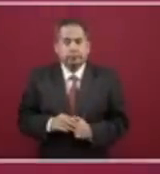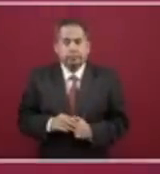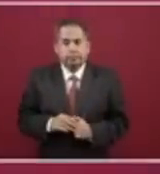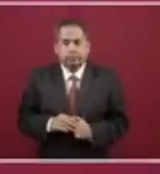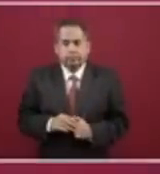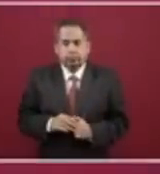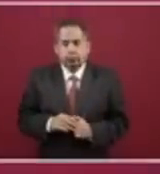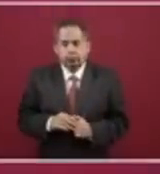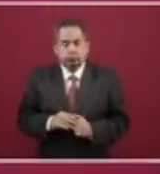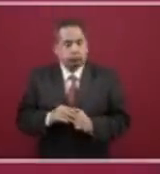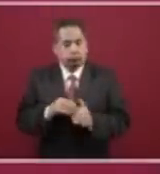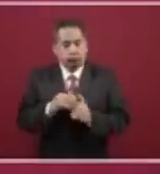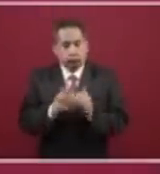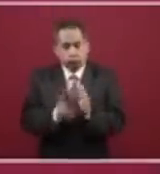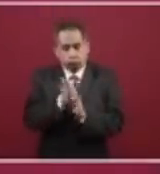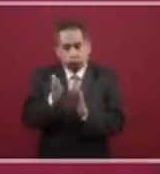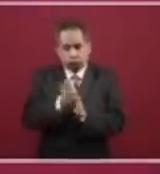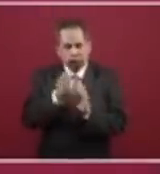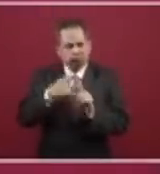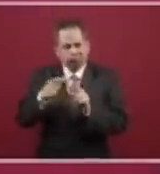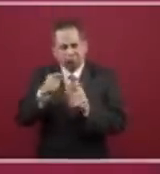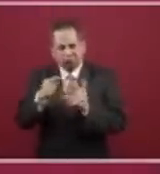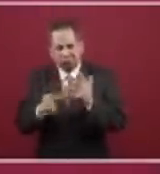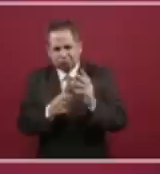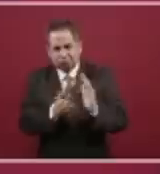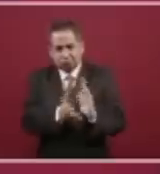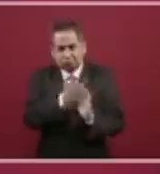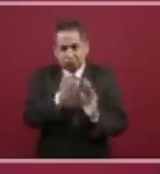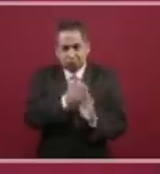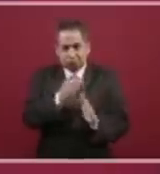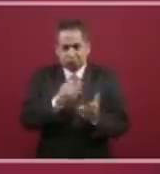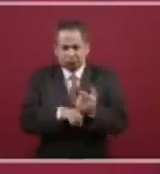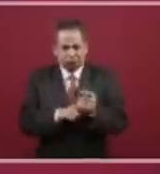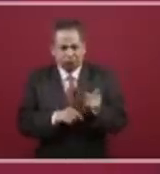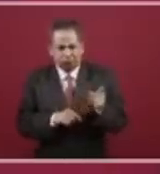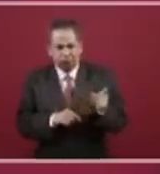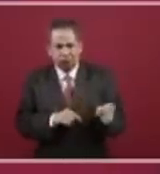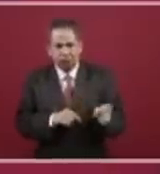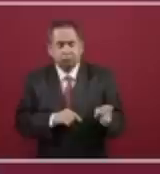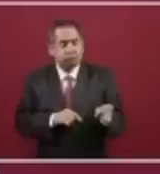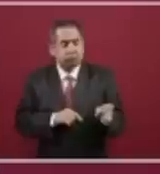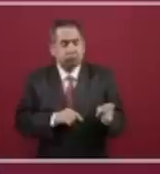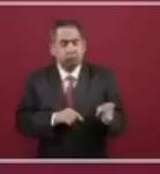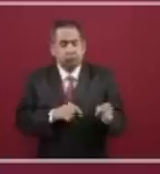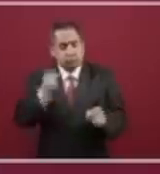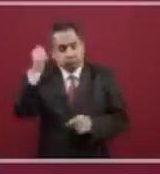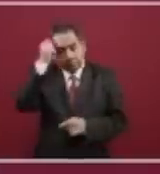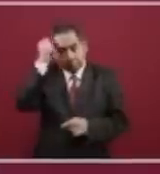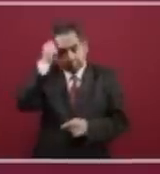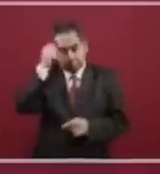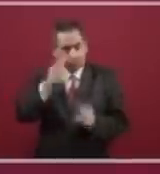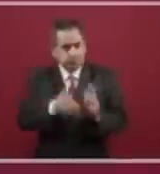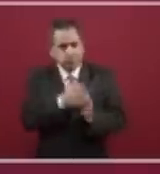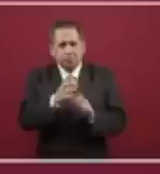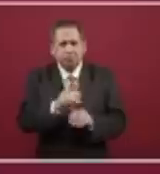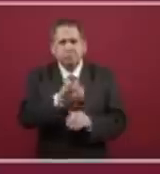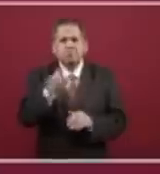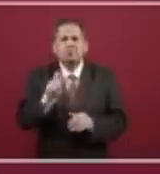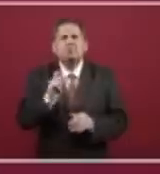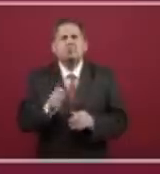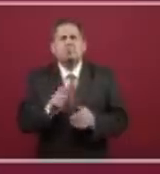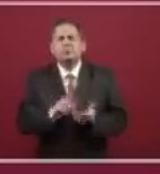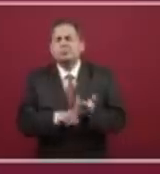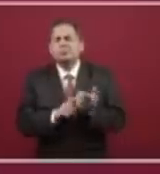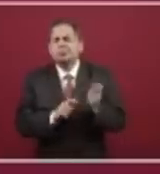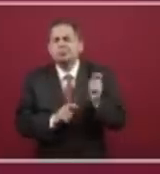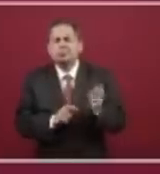la construcción entre otras cosas del aeropuerto en texcoco y va a significar